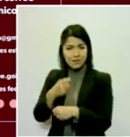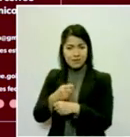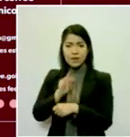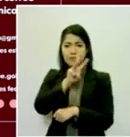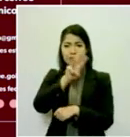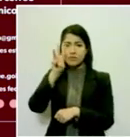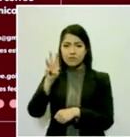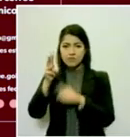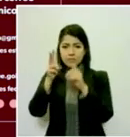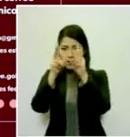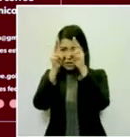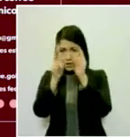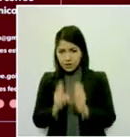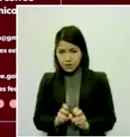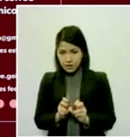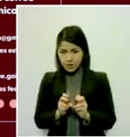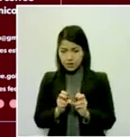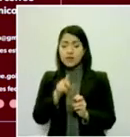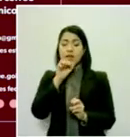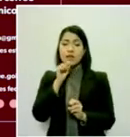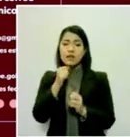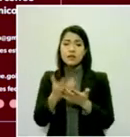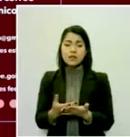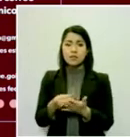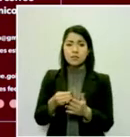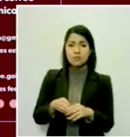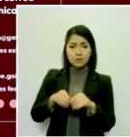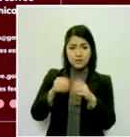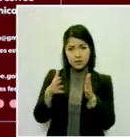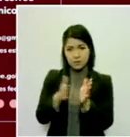el formato, el segundo paso es